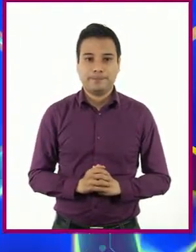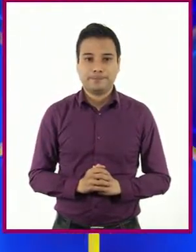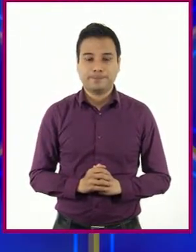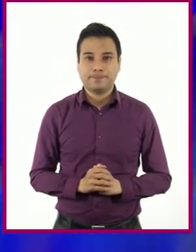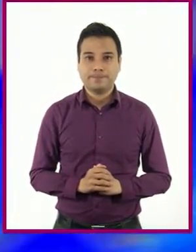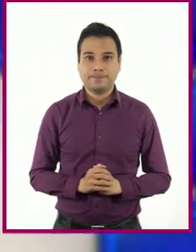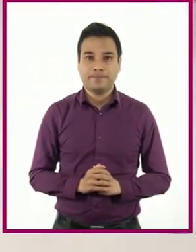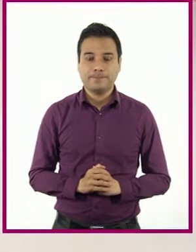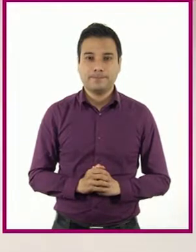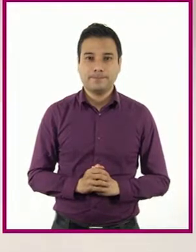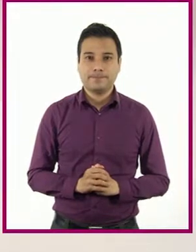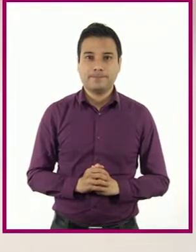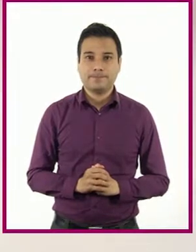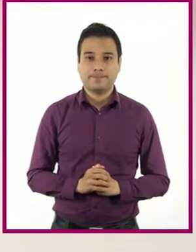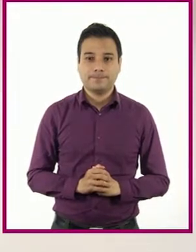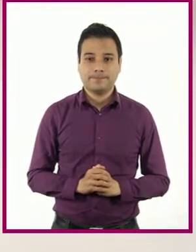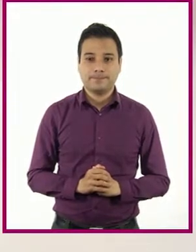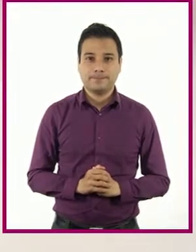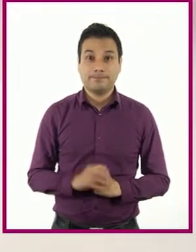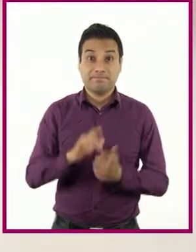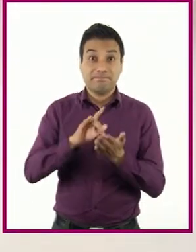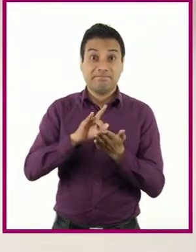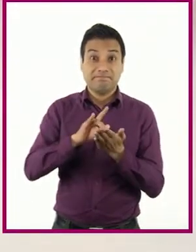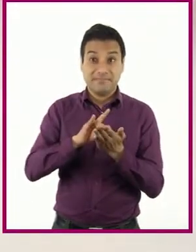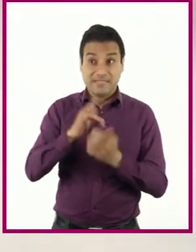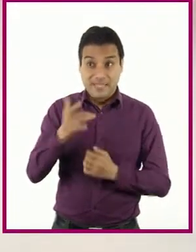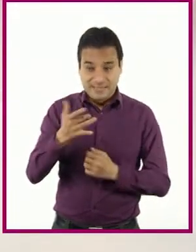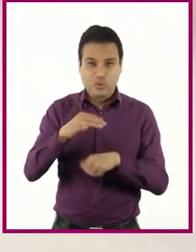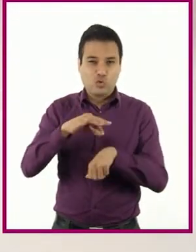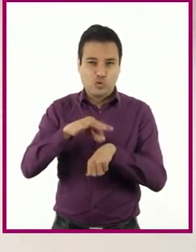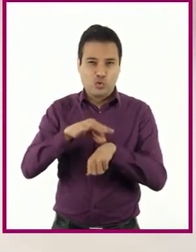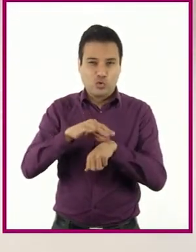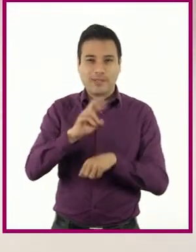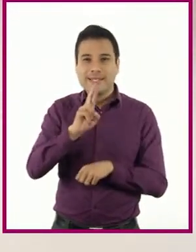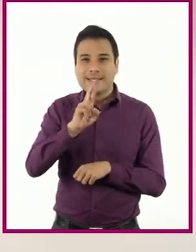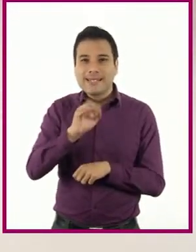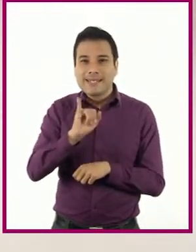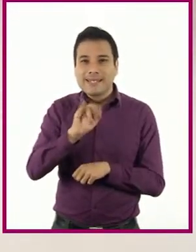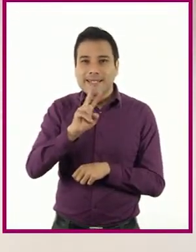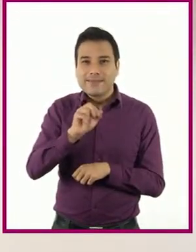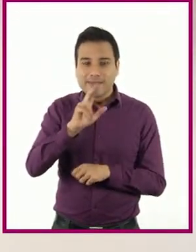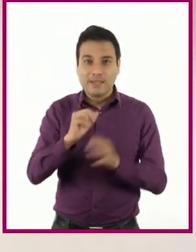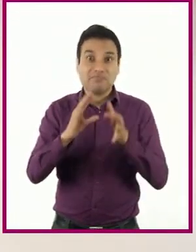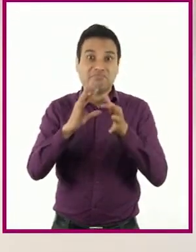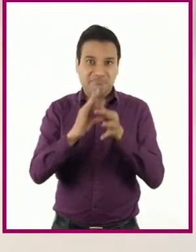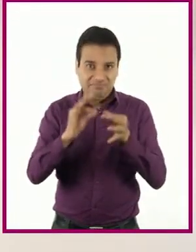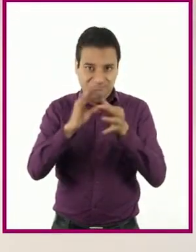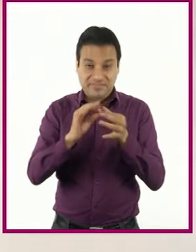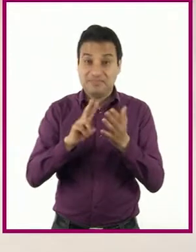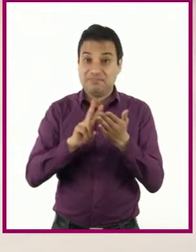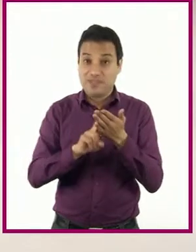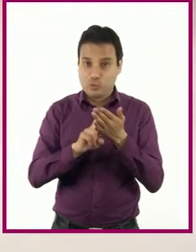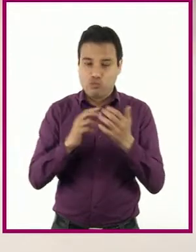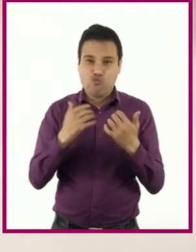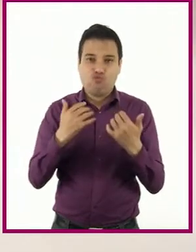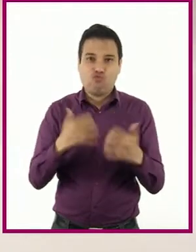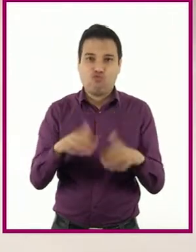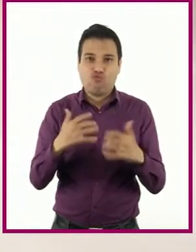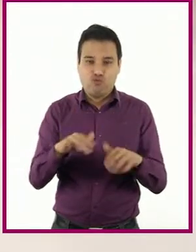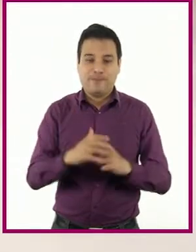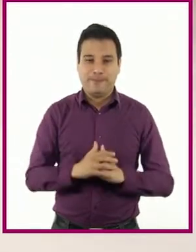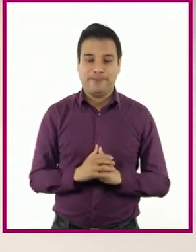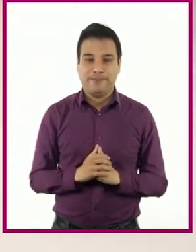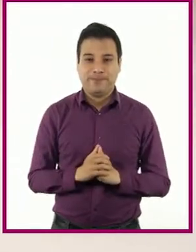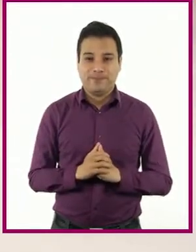Gracias al doctor Rivera por esta información tan valiosa para las y los